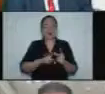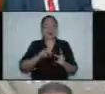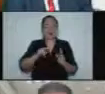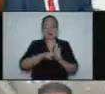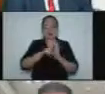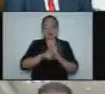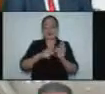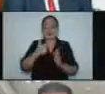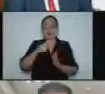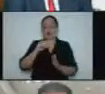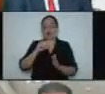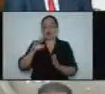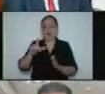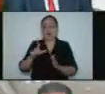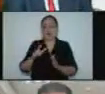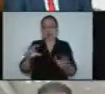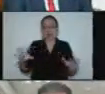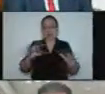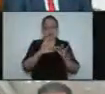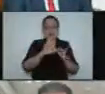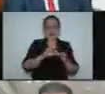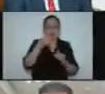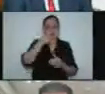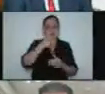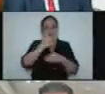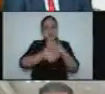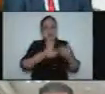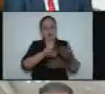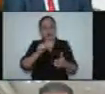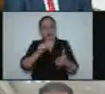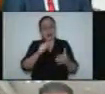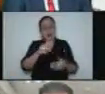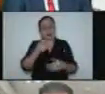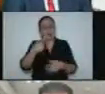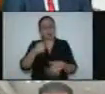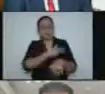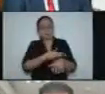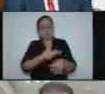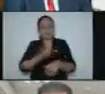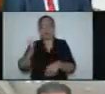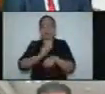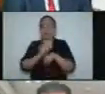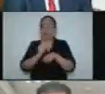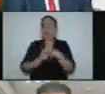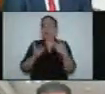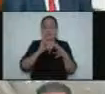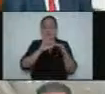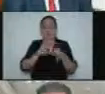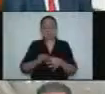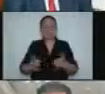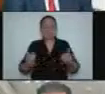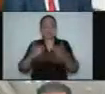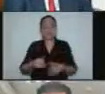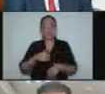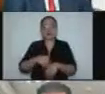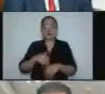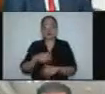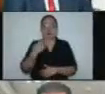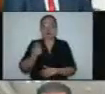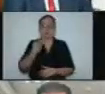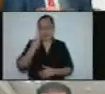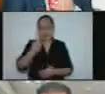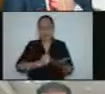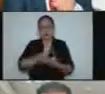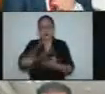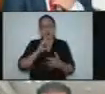en los términos correspondientes para llevar a cabo las actuaciones en el extranjero. Noveno, se comunica esta sentencia a